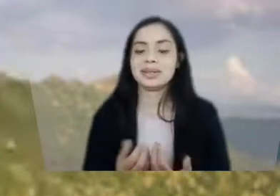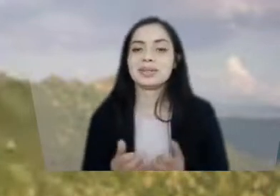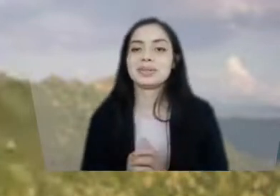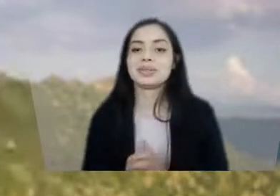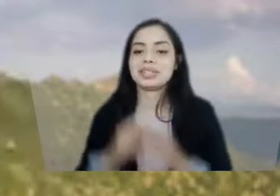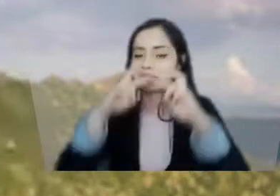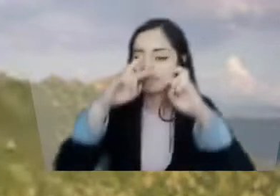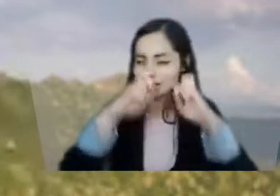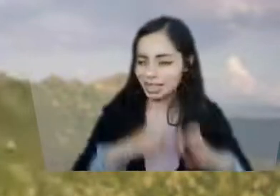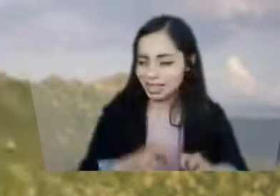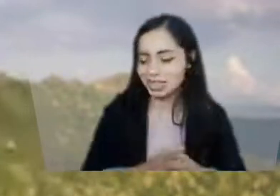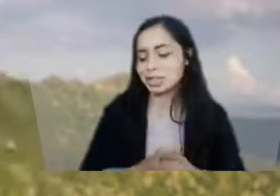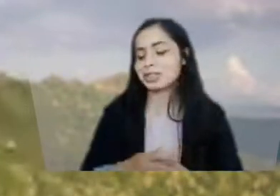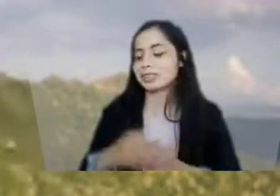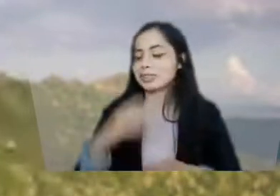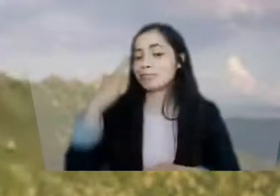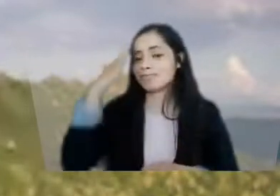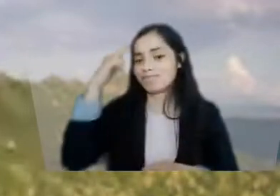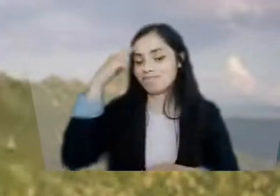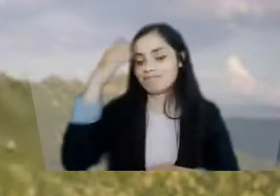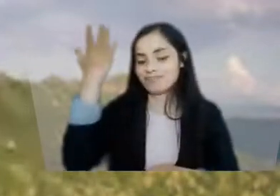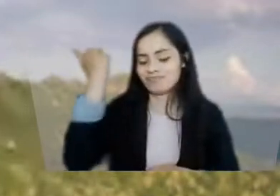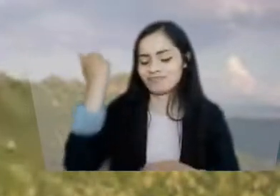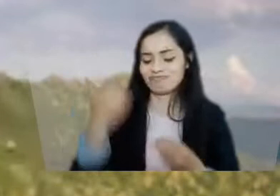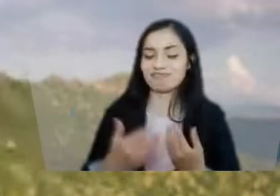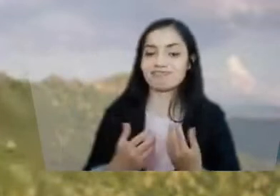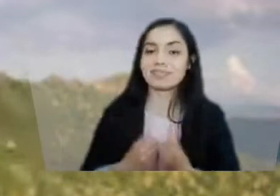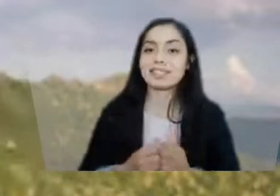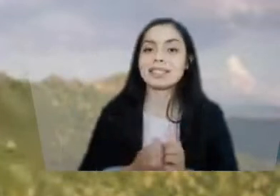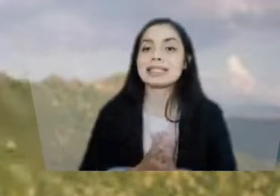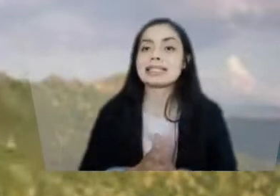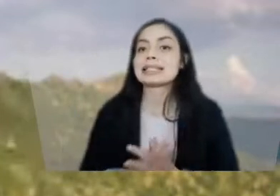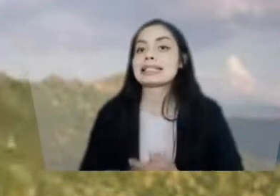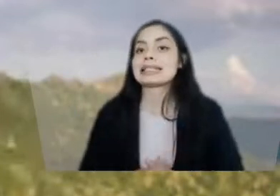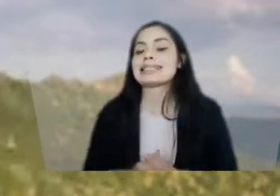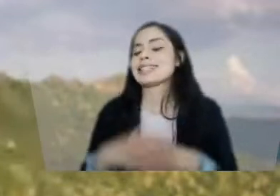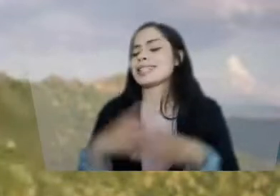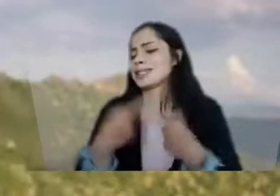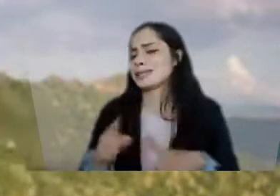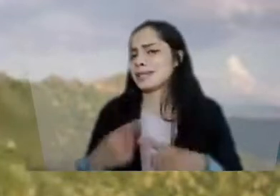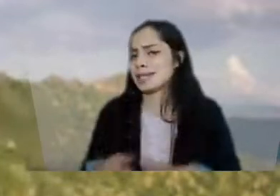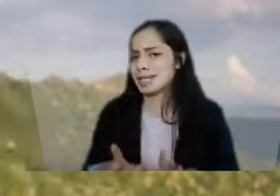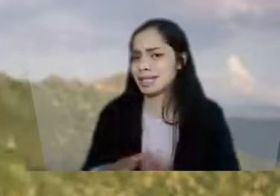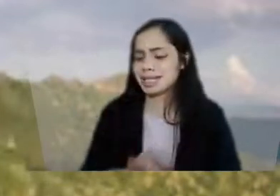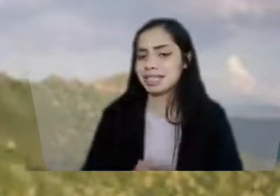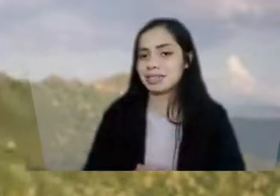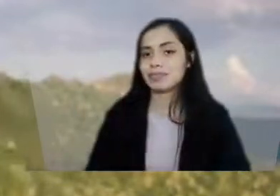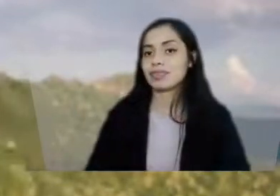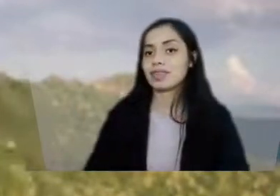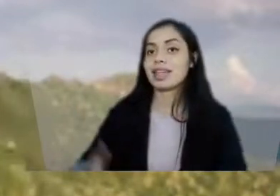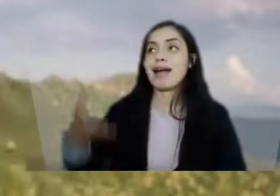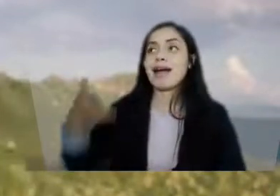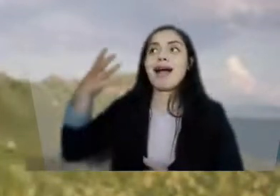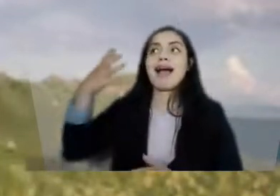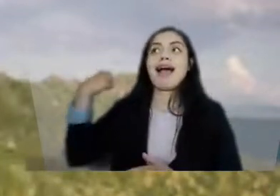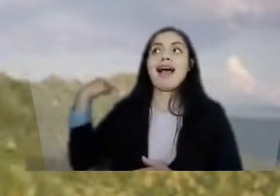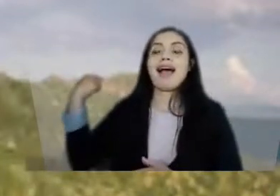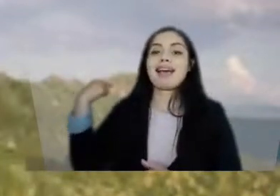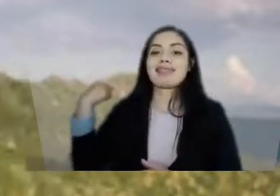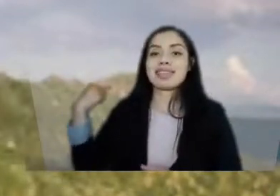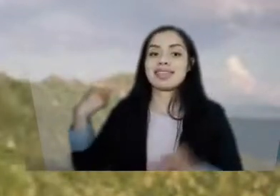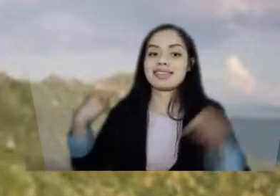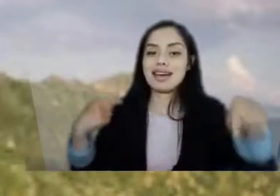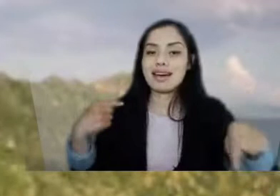entre los pares internacionales y nosotros. En la expedición hace más de un siglo, fue evidente que tuvieron mucho apoyo de